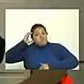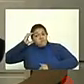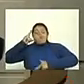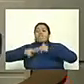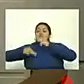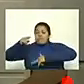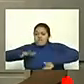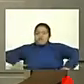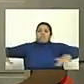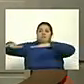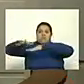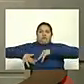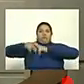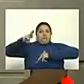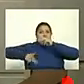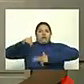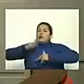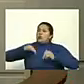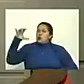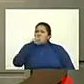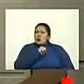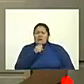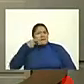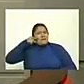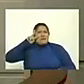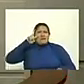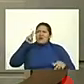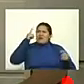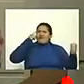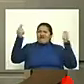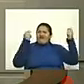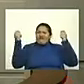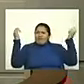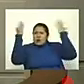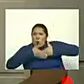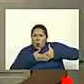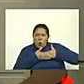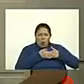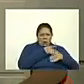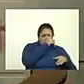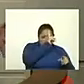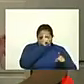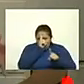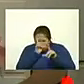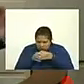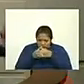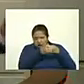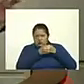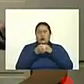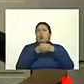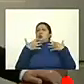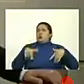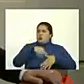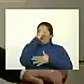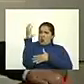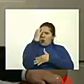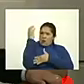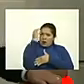Es decir, este es un modus operandi generalizado en la contratación colombiana y al